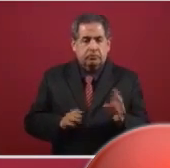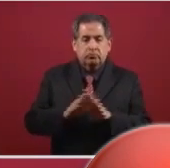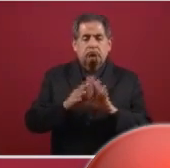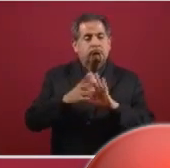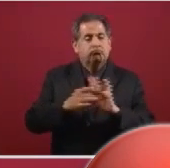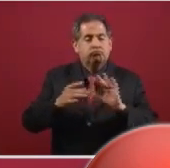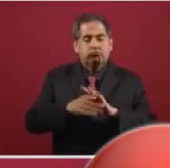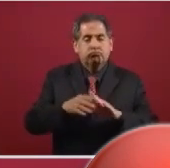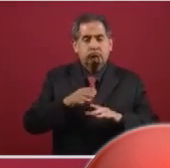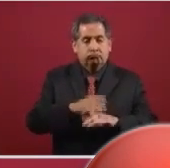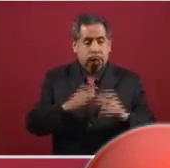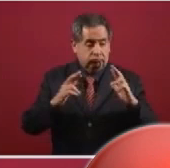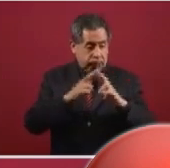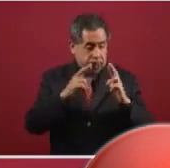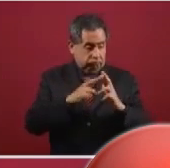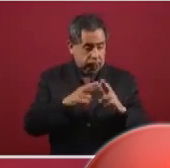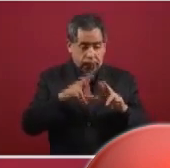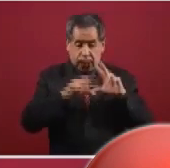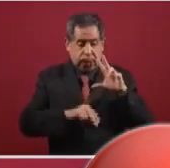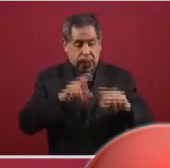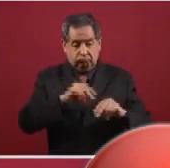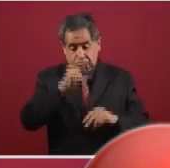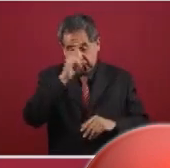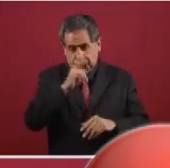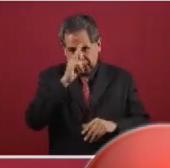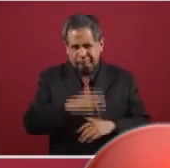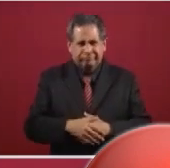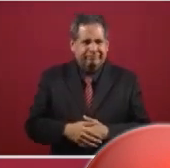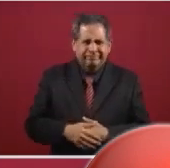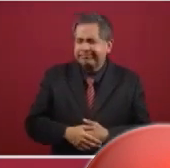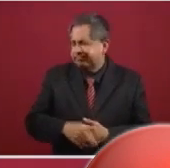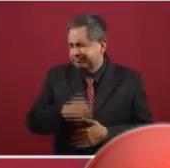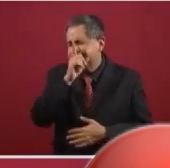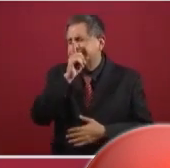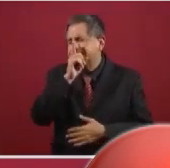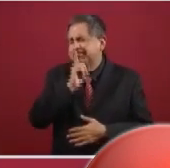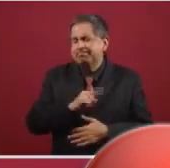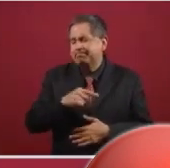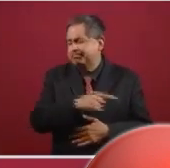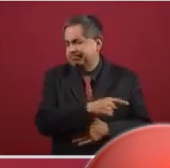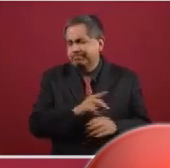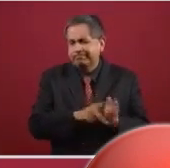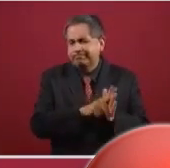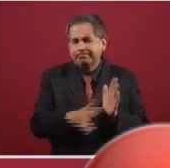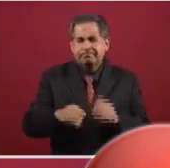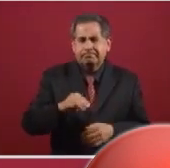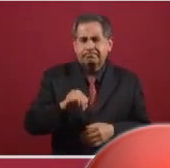carácter religioso. Una gran mentira.